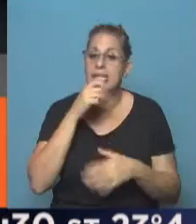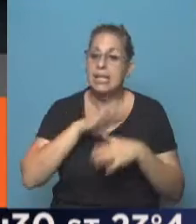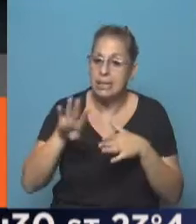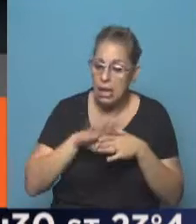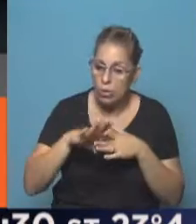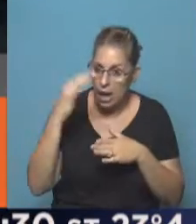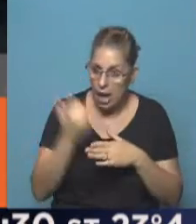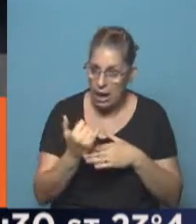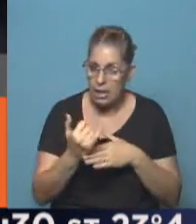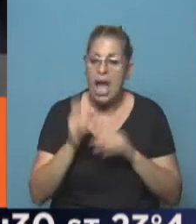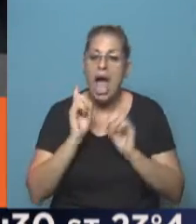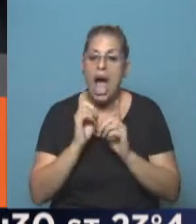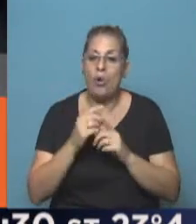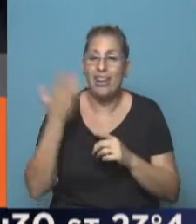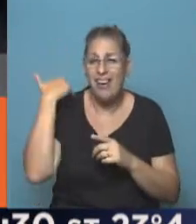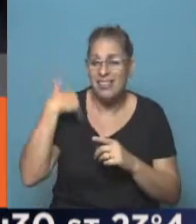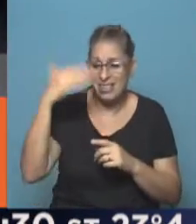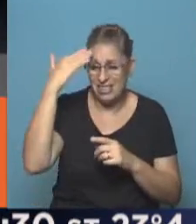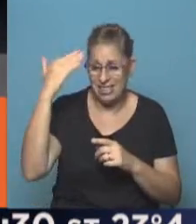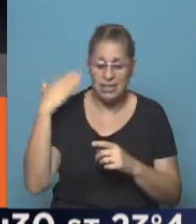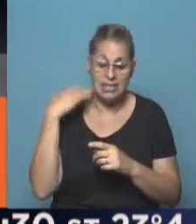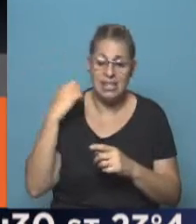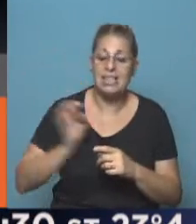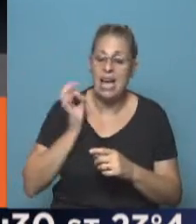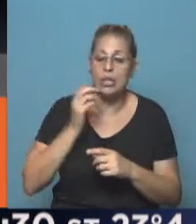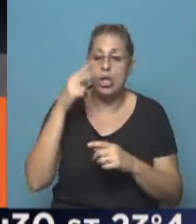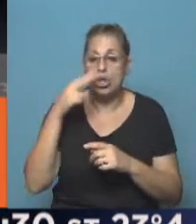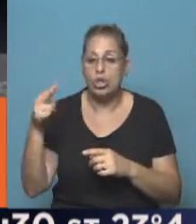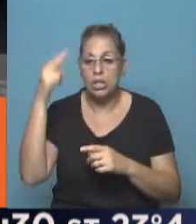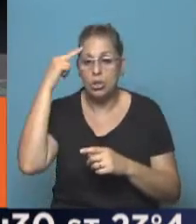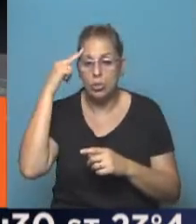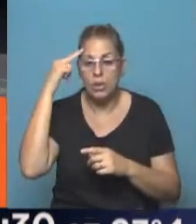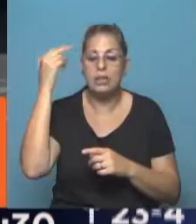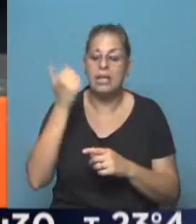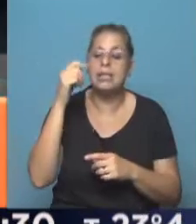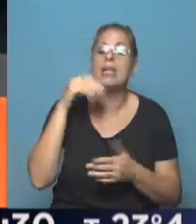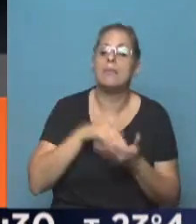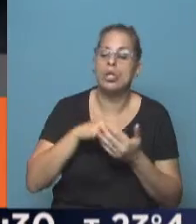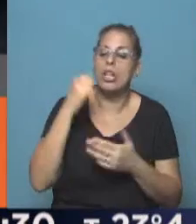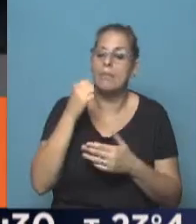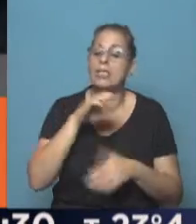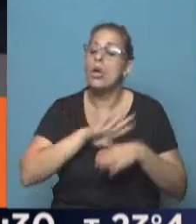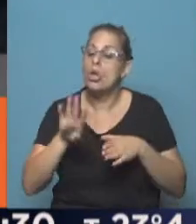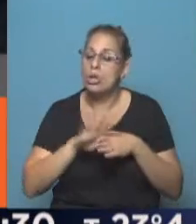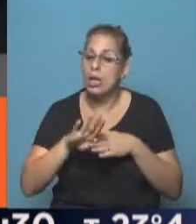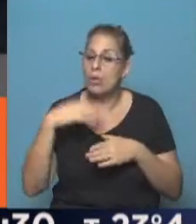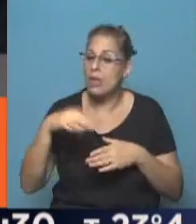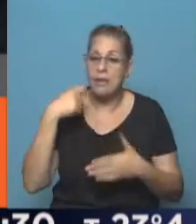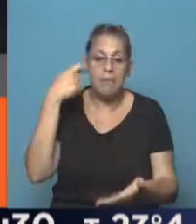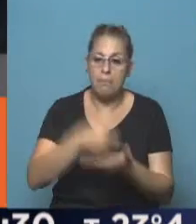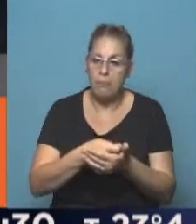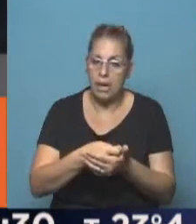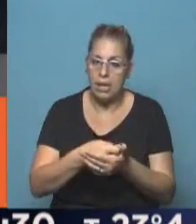verificada, aunque sea hace 16 años, es de 296 millones de pesos, la deuda que debe ser pagada es